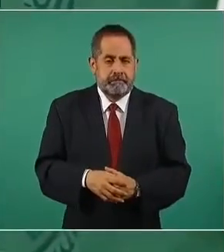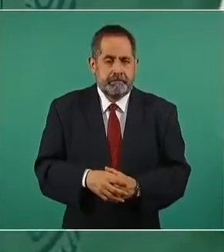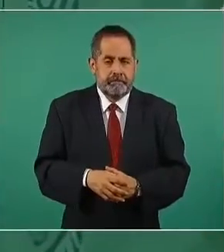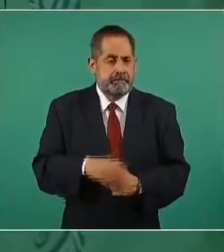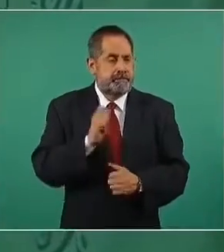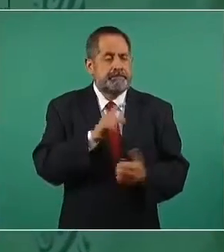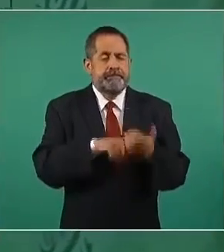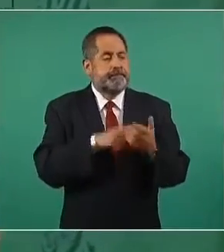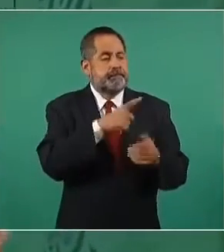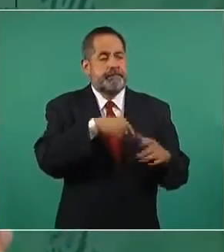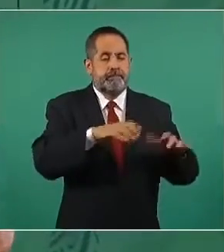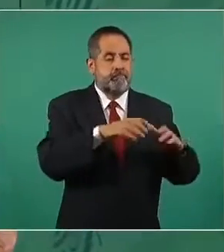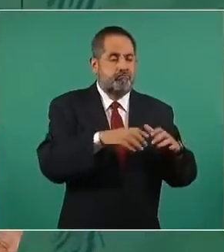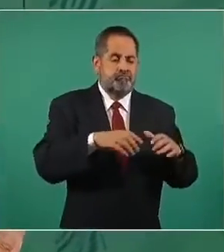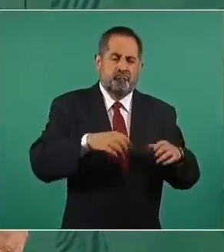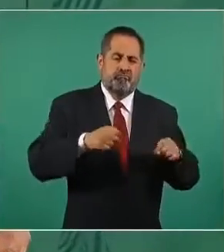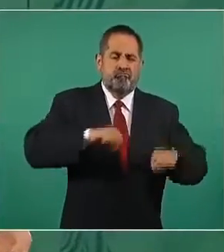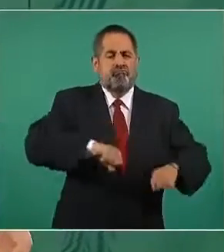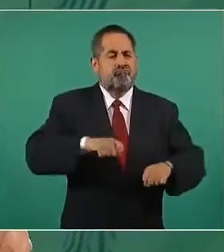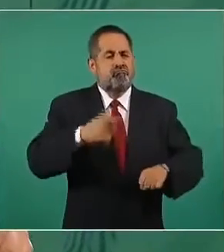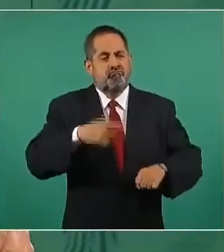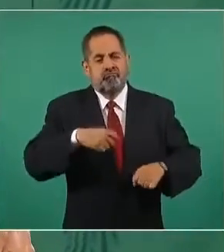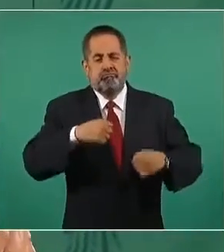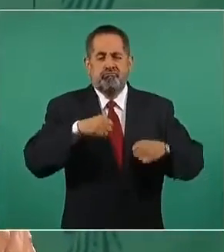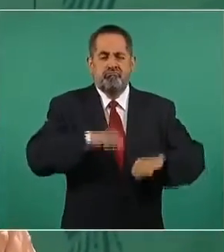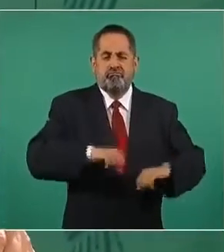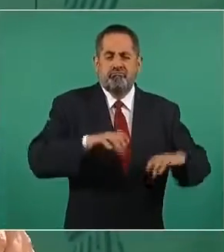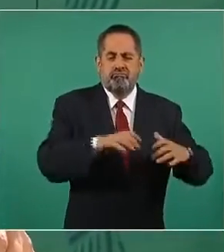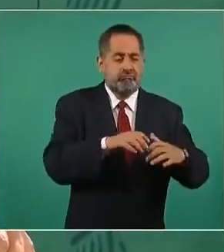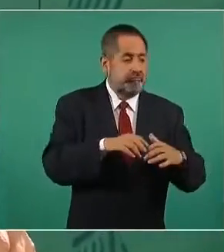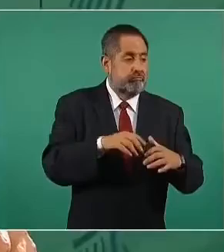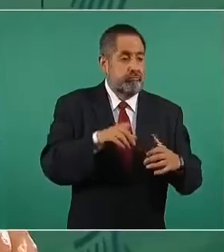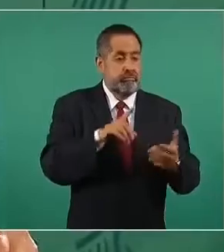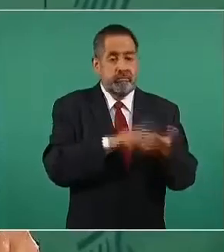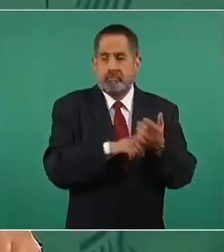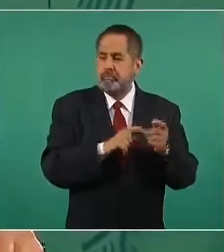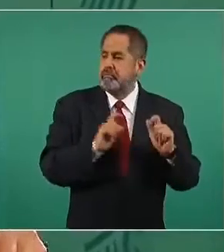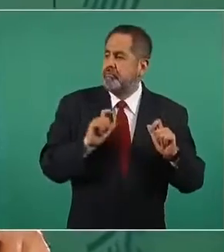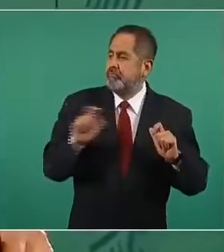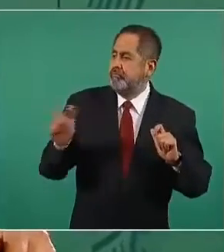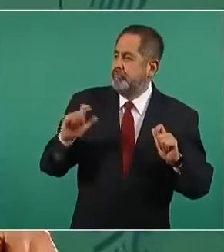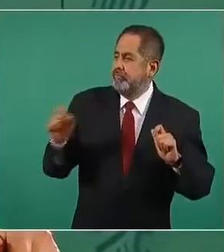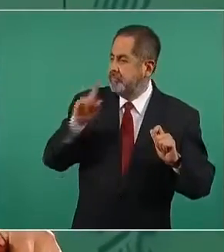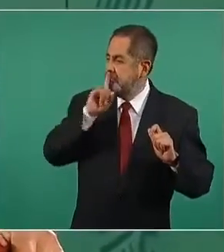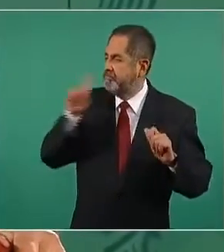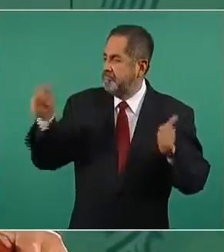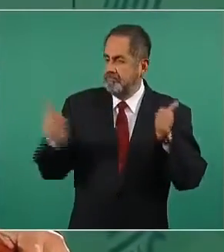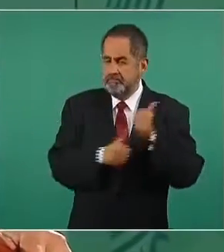de los potentados, de los que tenían secuestrado al gobierno.